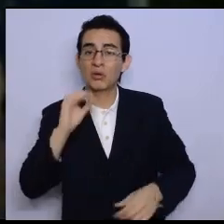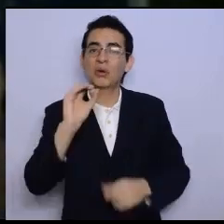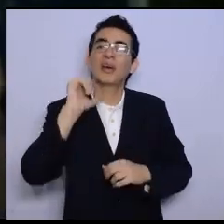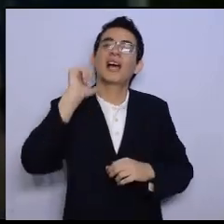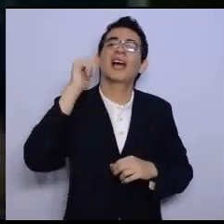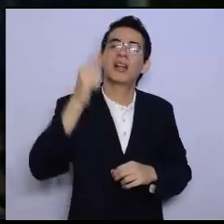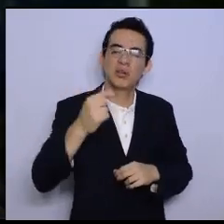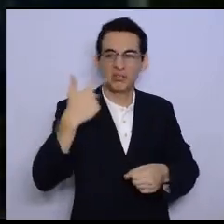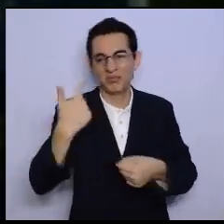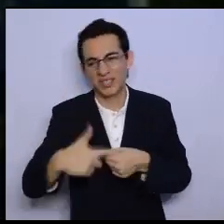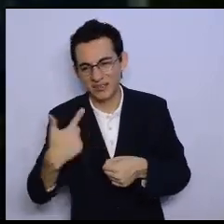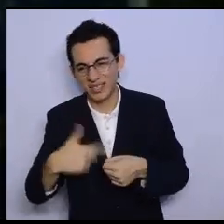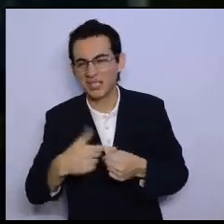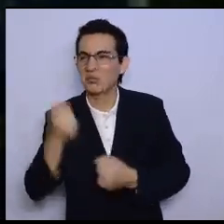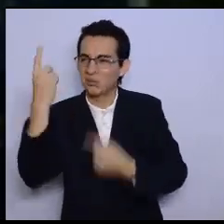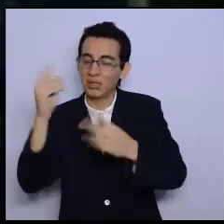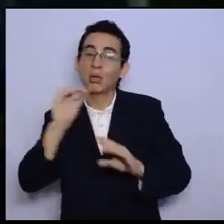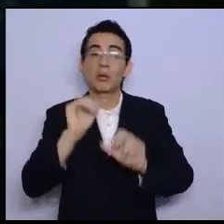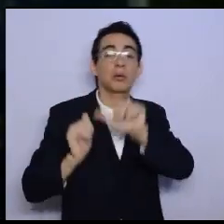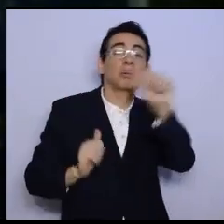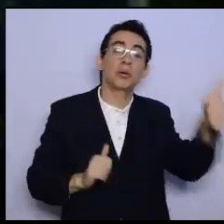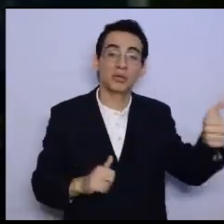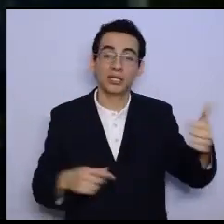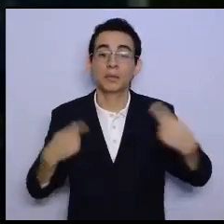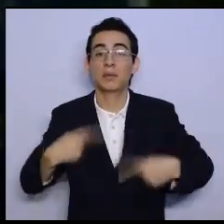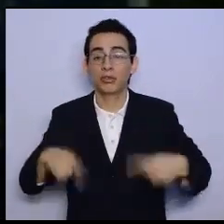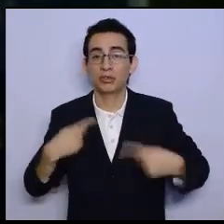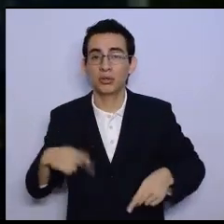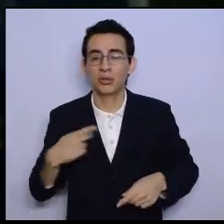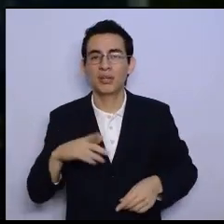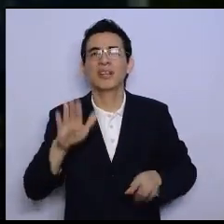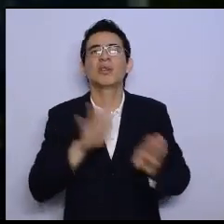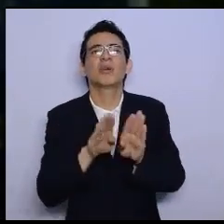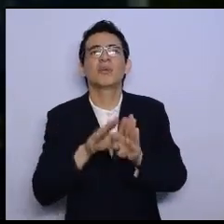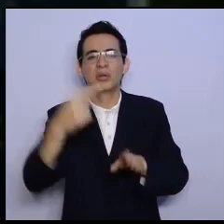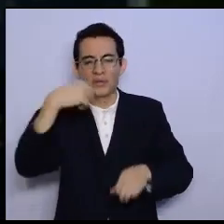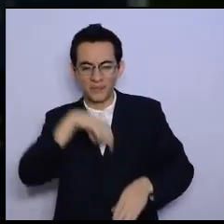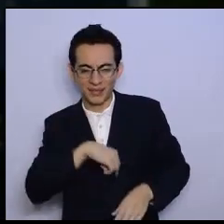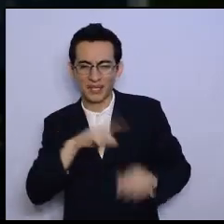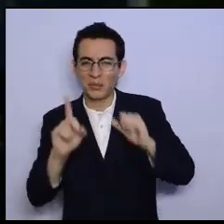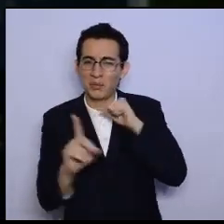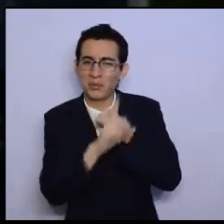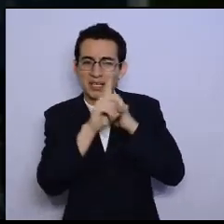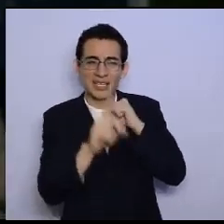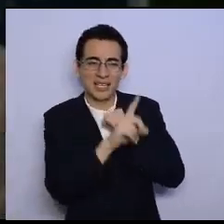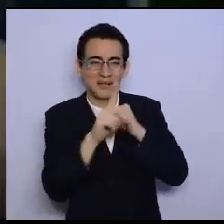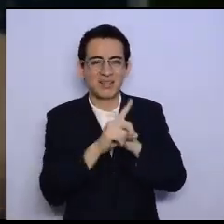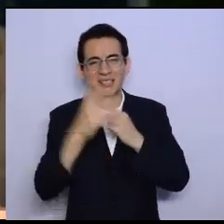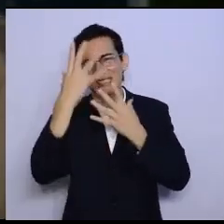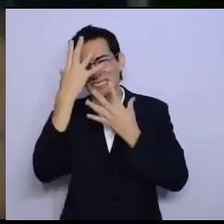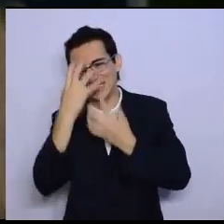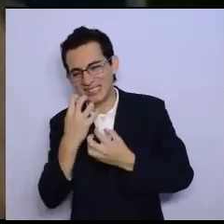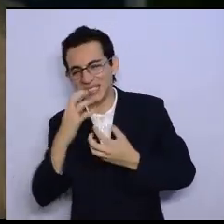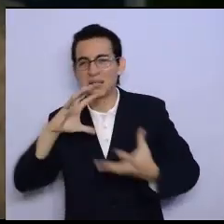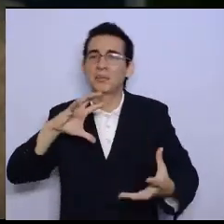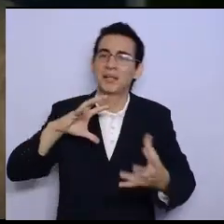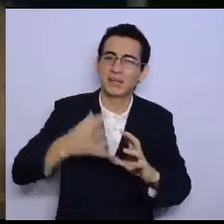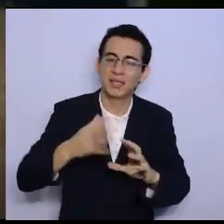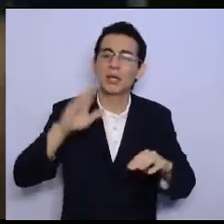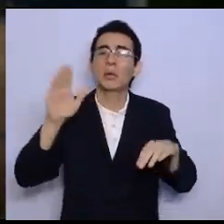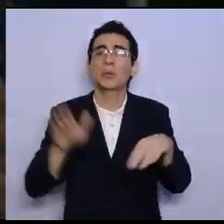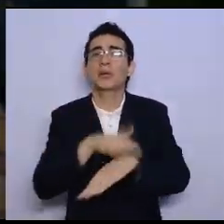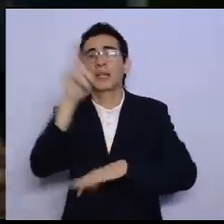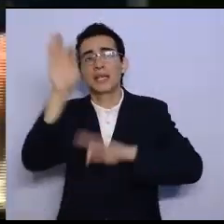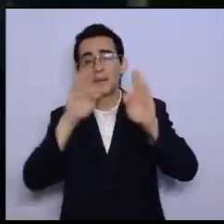dolor físico, alguna enfermedad. Otros están en una lucha emocional, tienen problemas, están deprimidos porque los despidieron